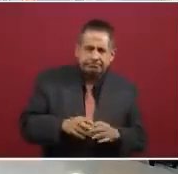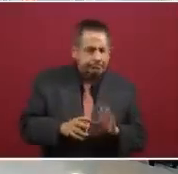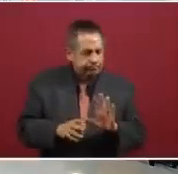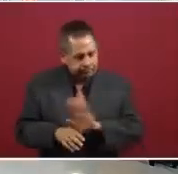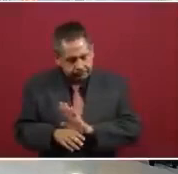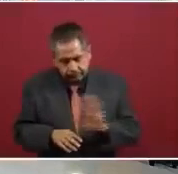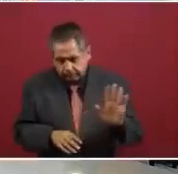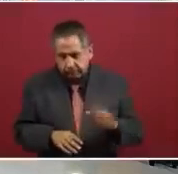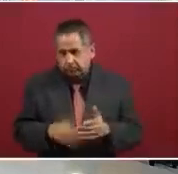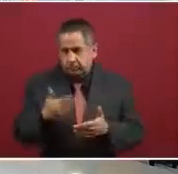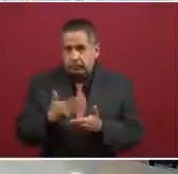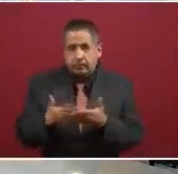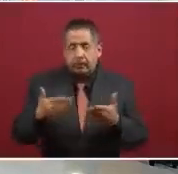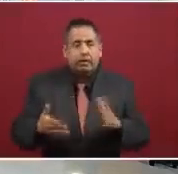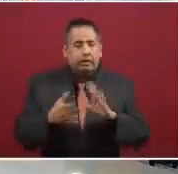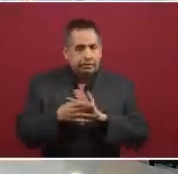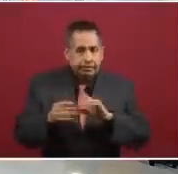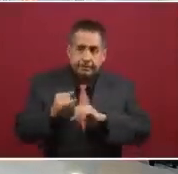Entonces, ahora